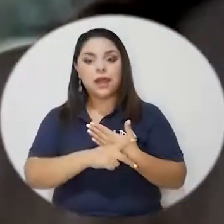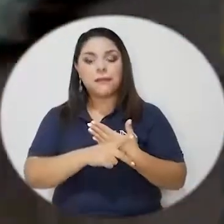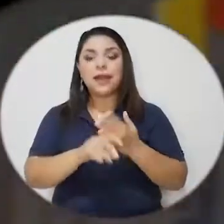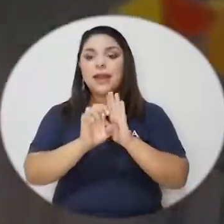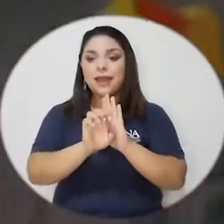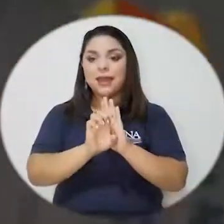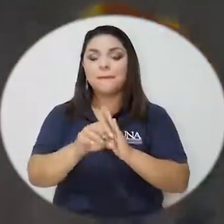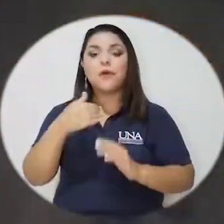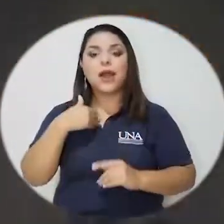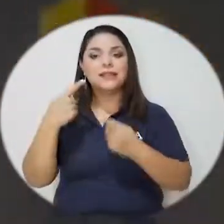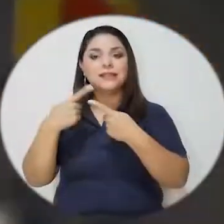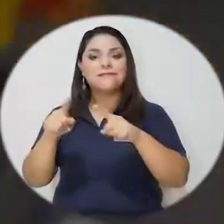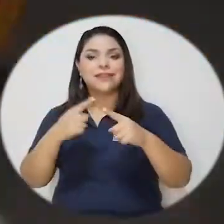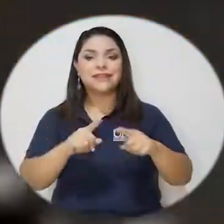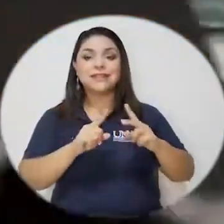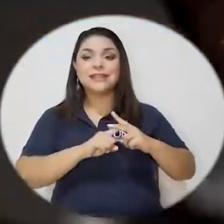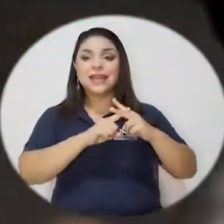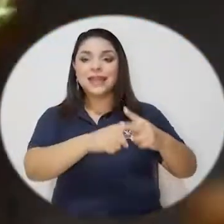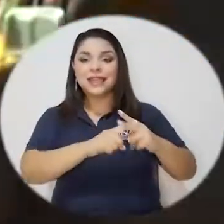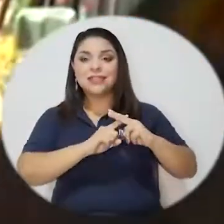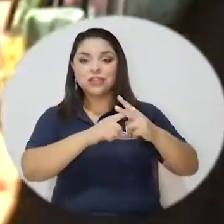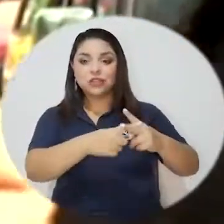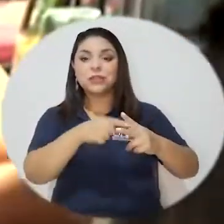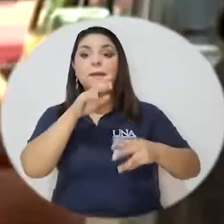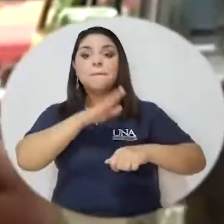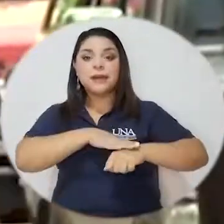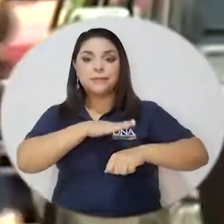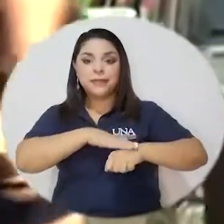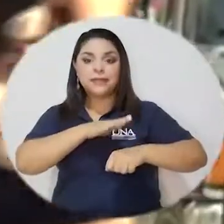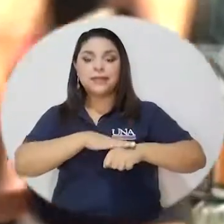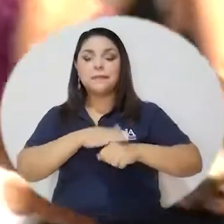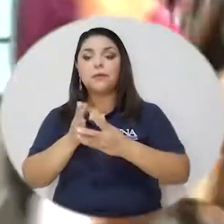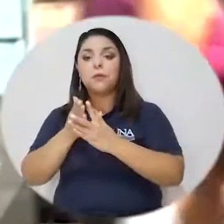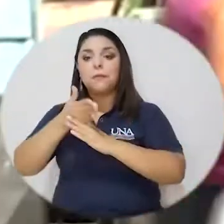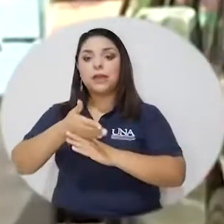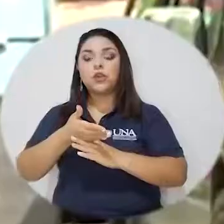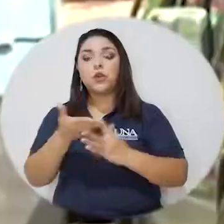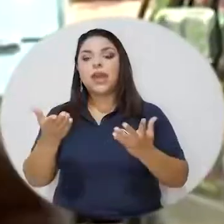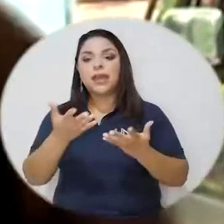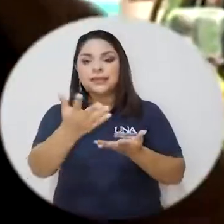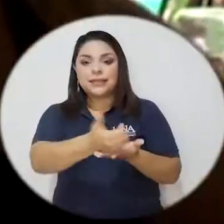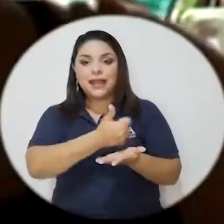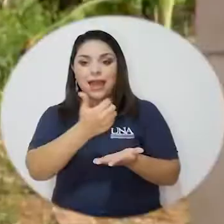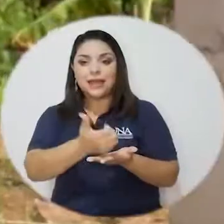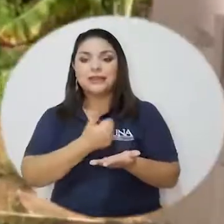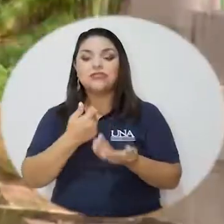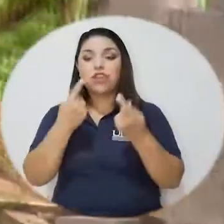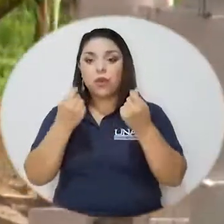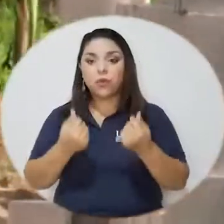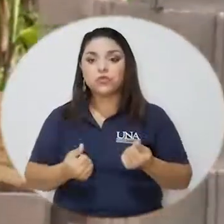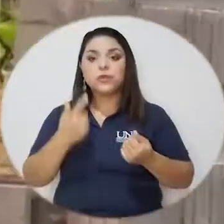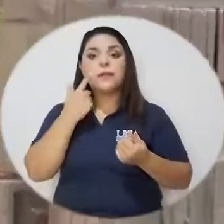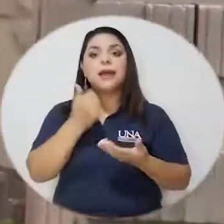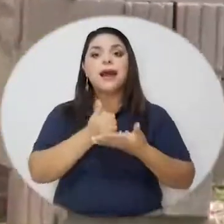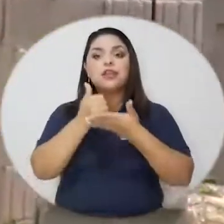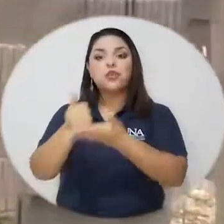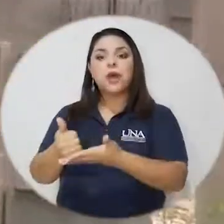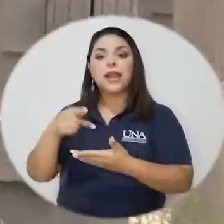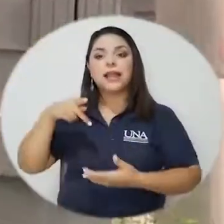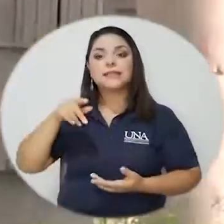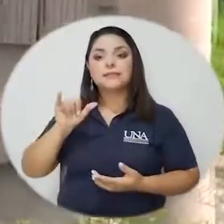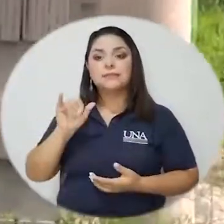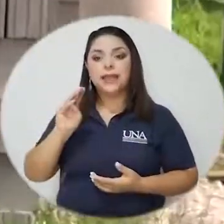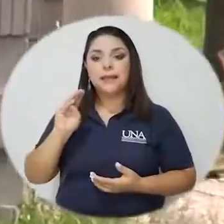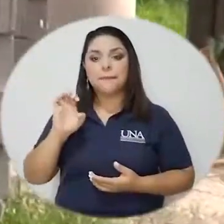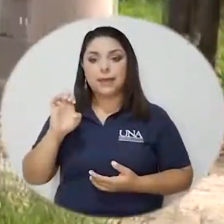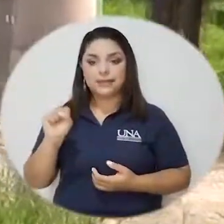por ejemplo, hay varios créditos que van a permitir atraer recursos para ayudar a